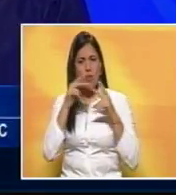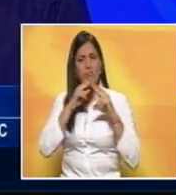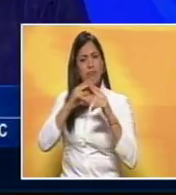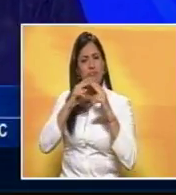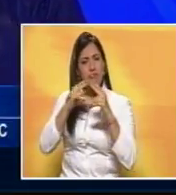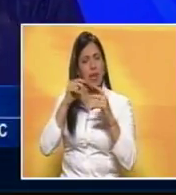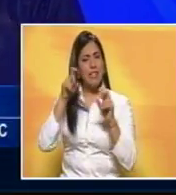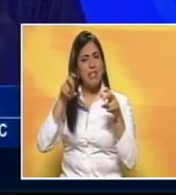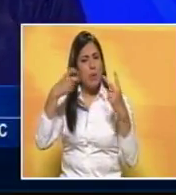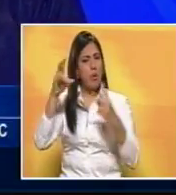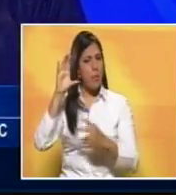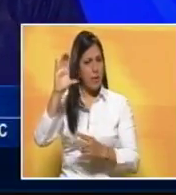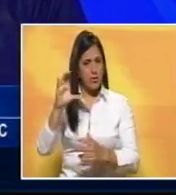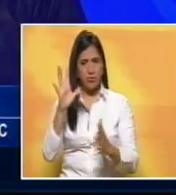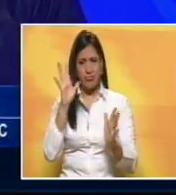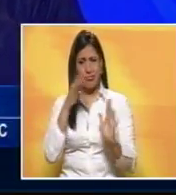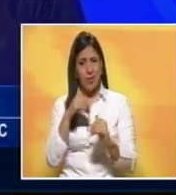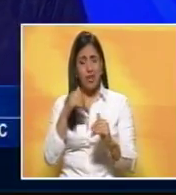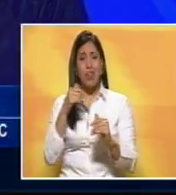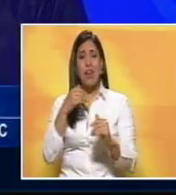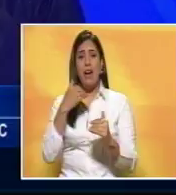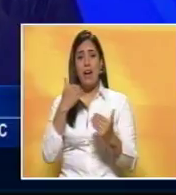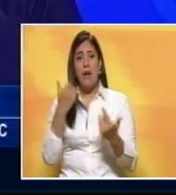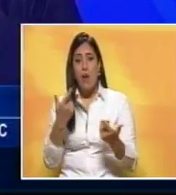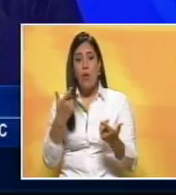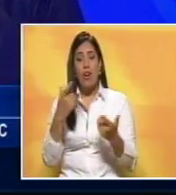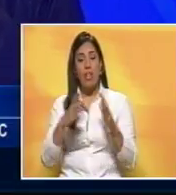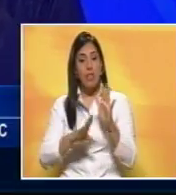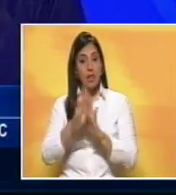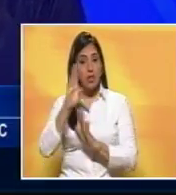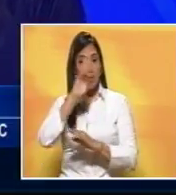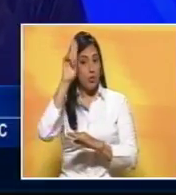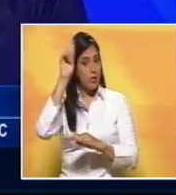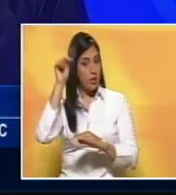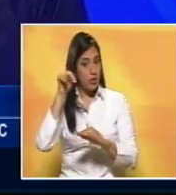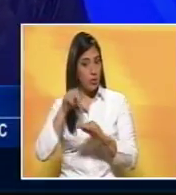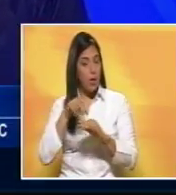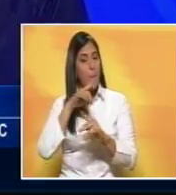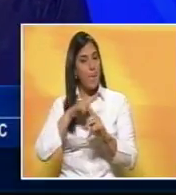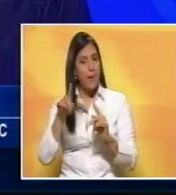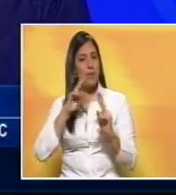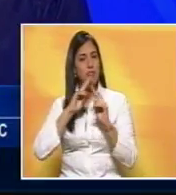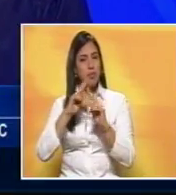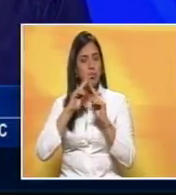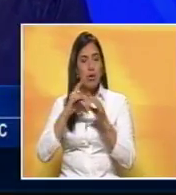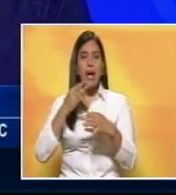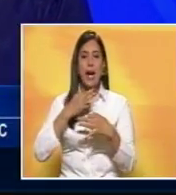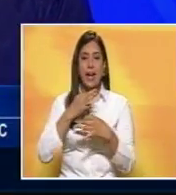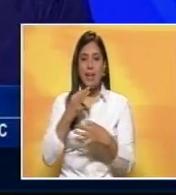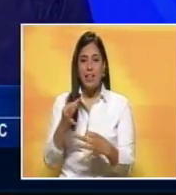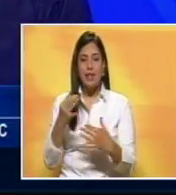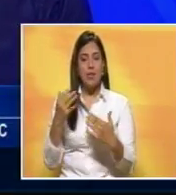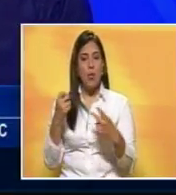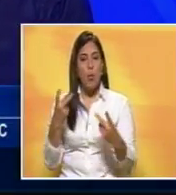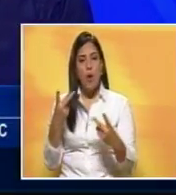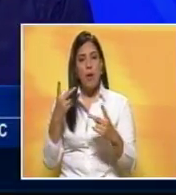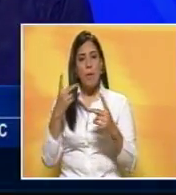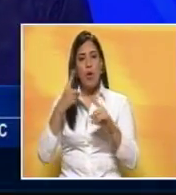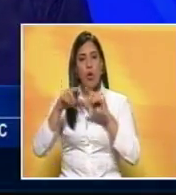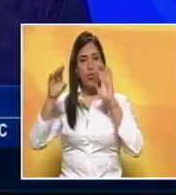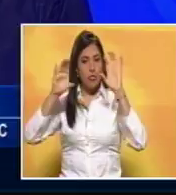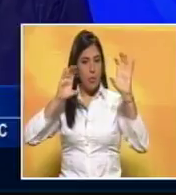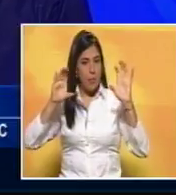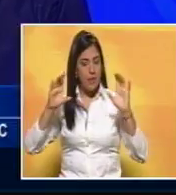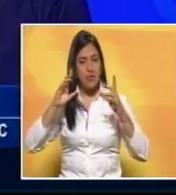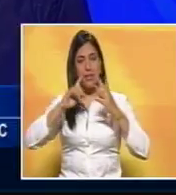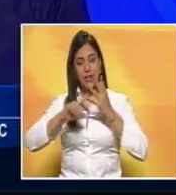responda a las necesidades del país o a las demandas del desarrollo nacional, sino que responde a los intereses de las